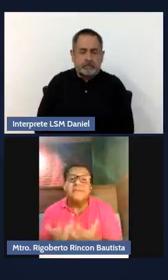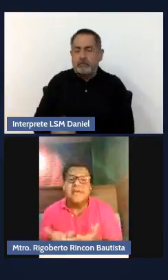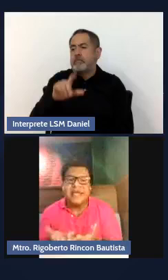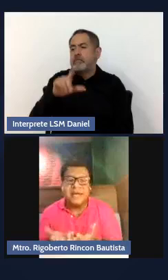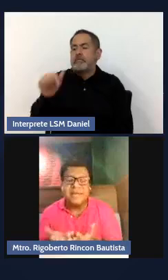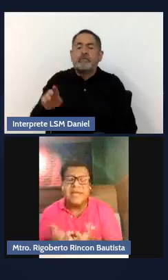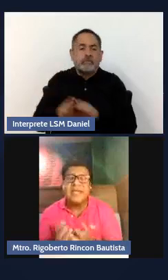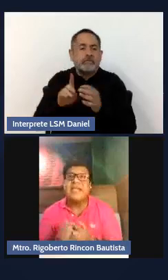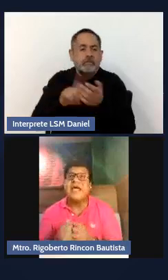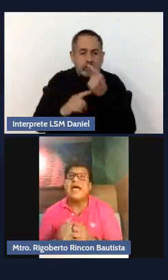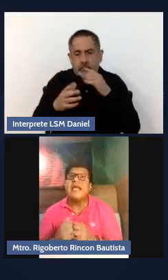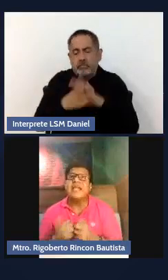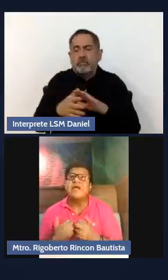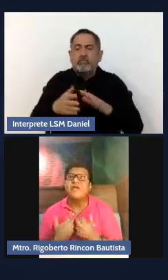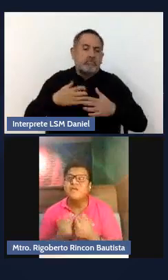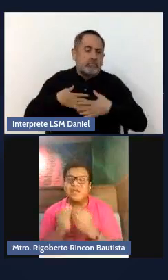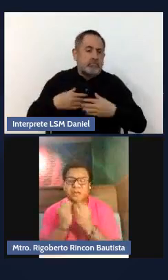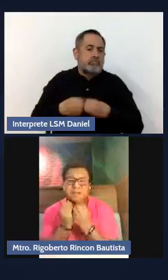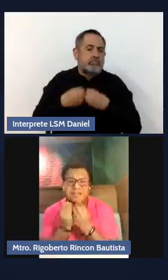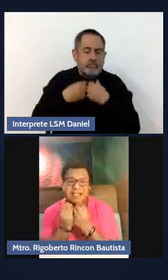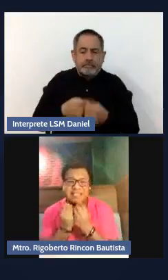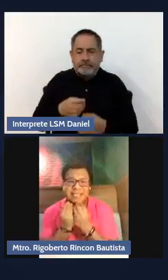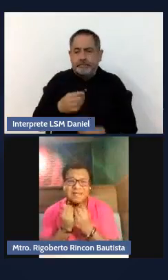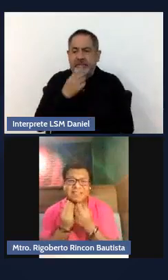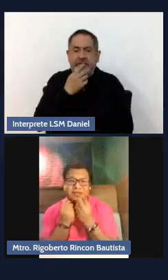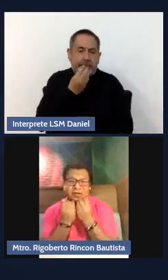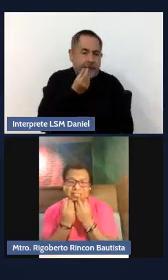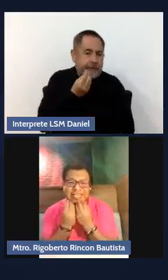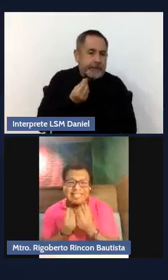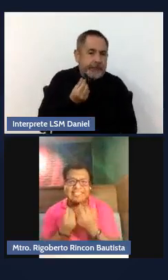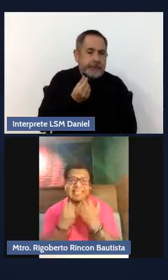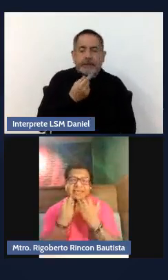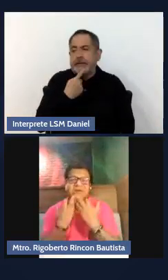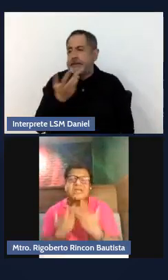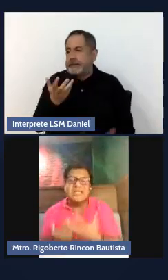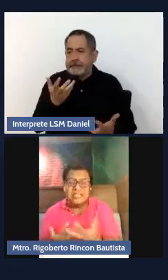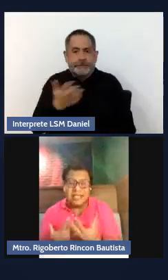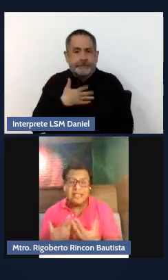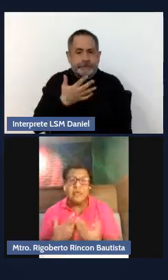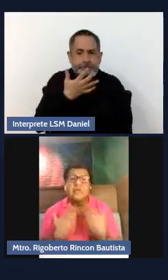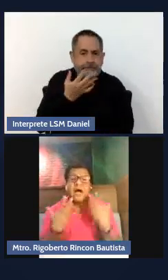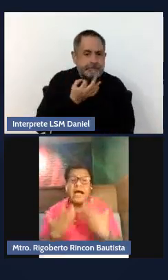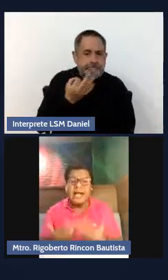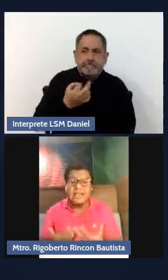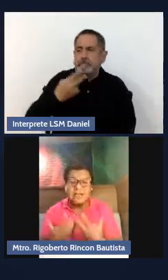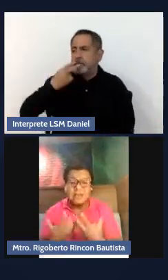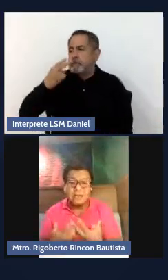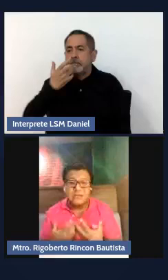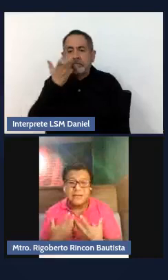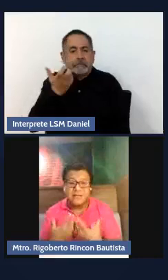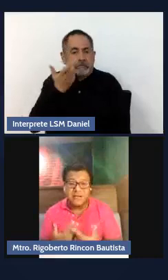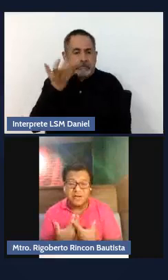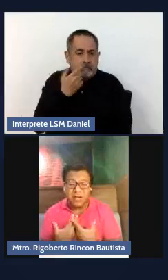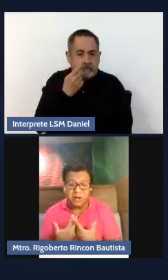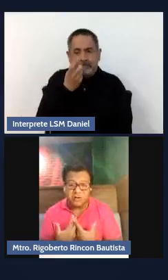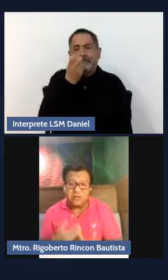viene la conducta, hablamos de la salivación, del deseo, del antojo. A esto nos vamos a referir con la